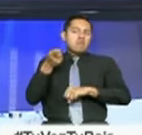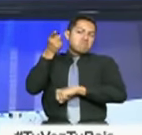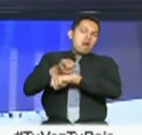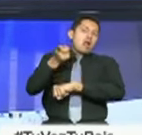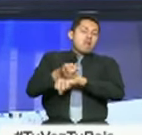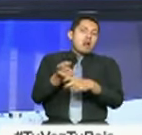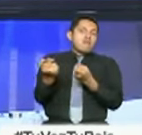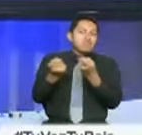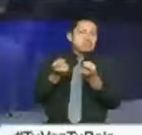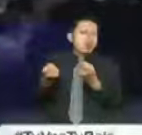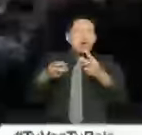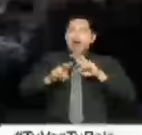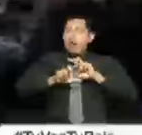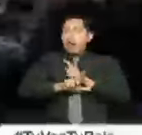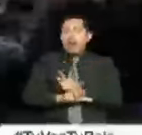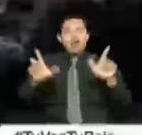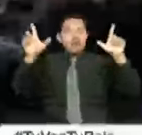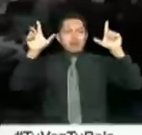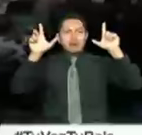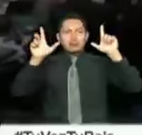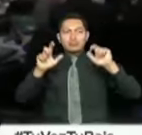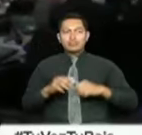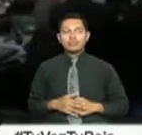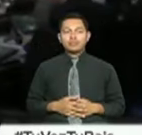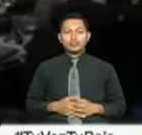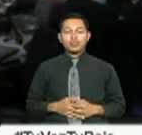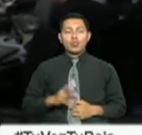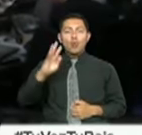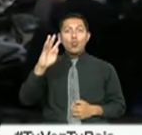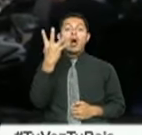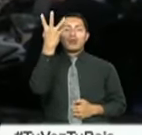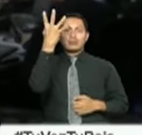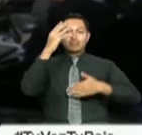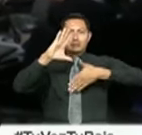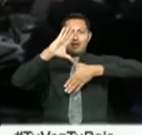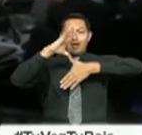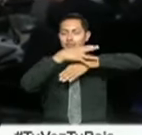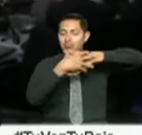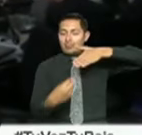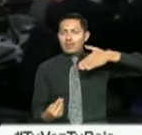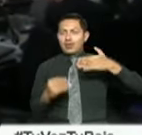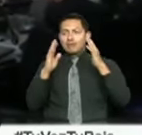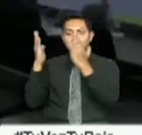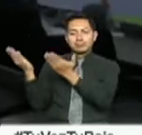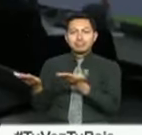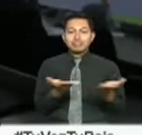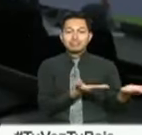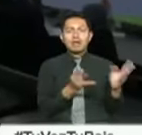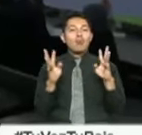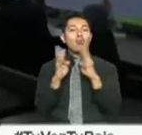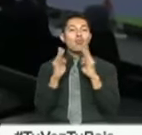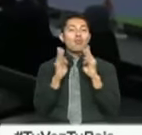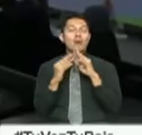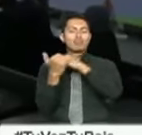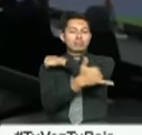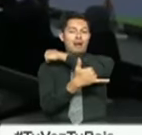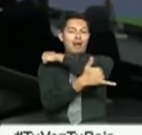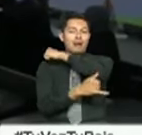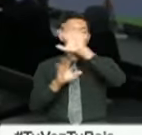los expertos. Por cuarta ocasión, Latinoamérica acoge la cumbre del Movimiento de Países No Alineados,